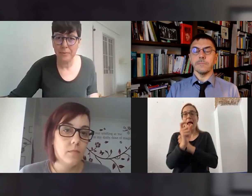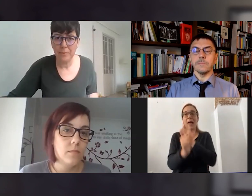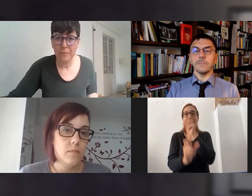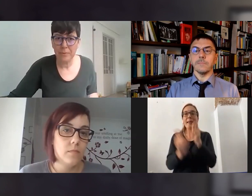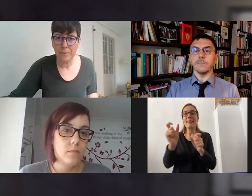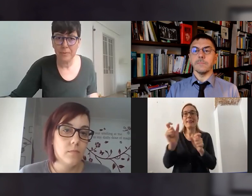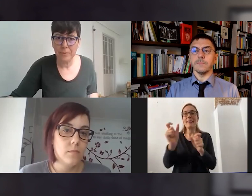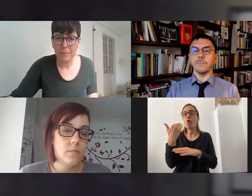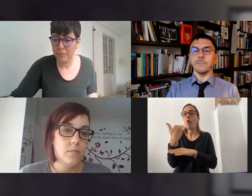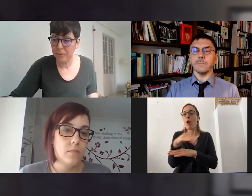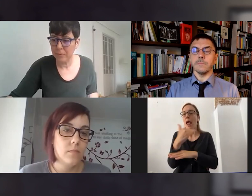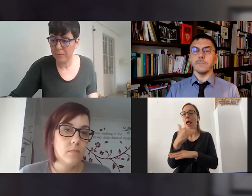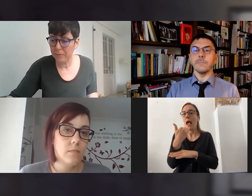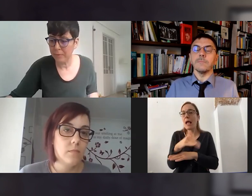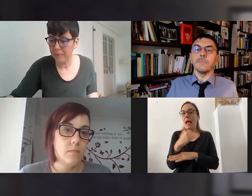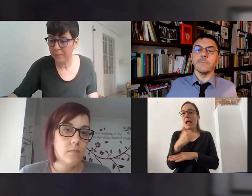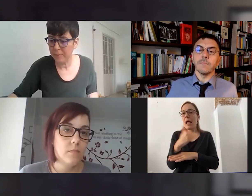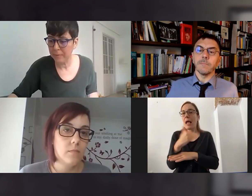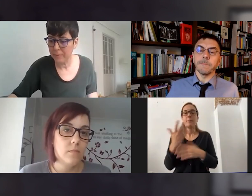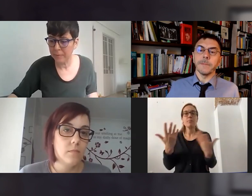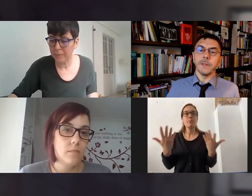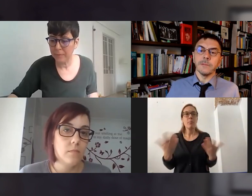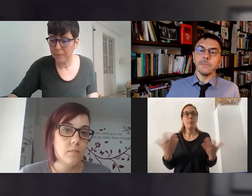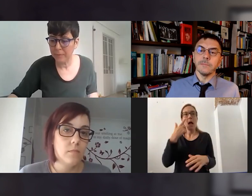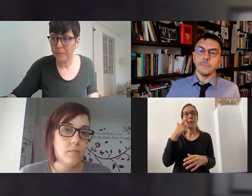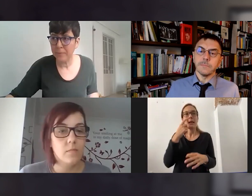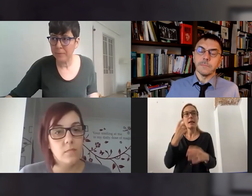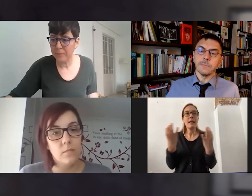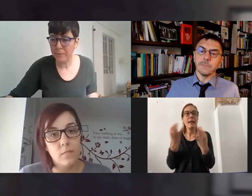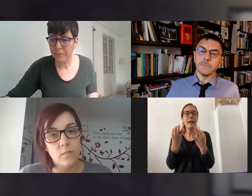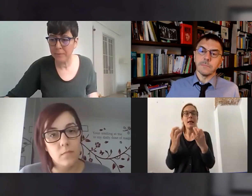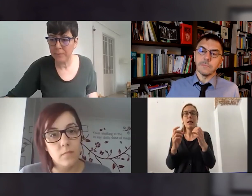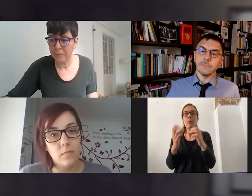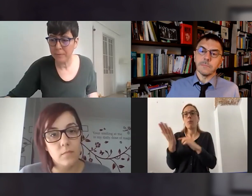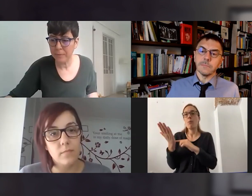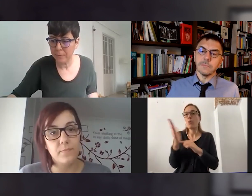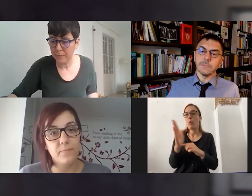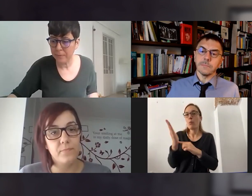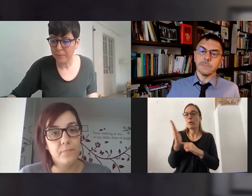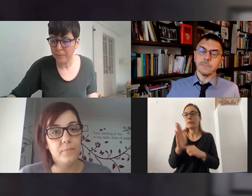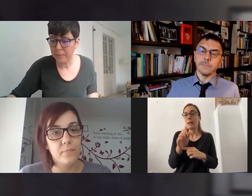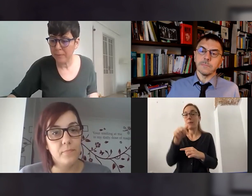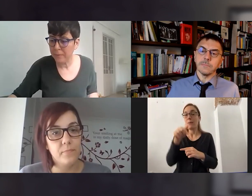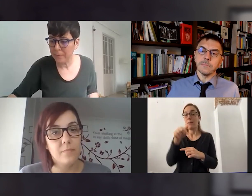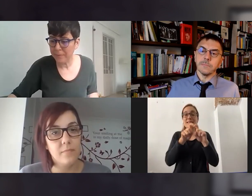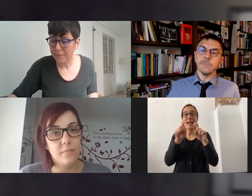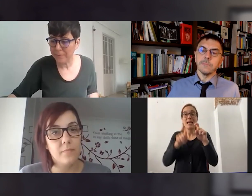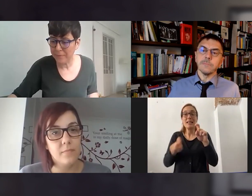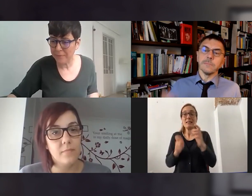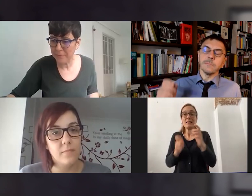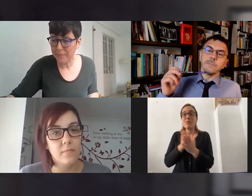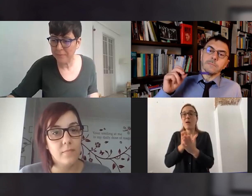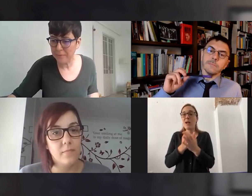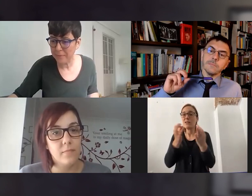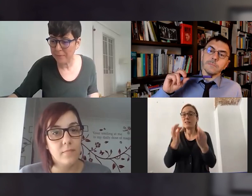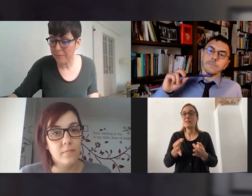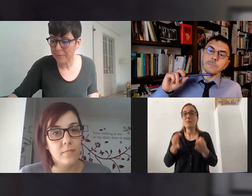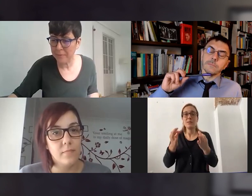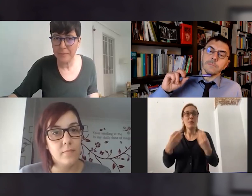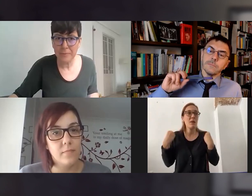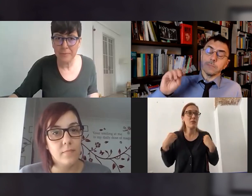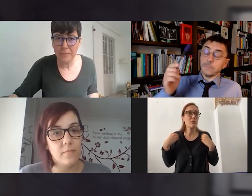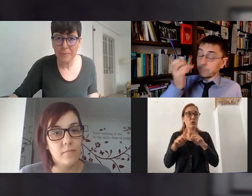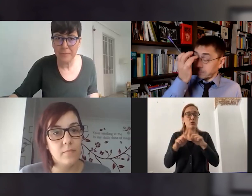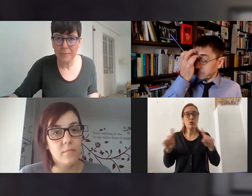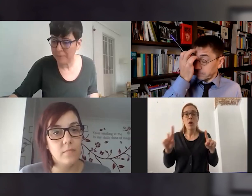y acompañarles para ver qué propuestas tenemos para salir y que no, esta crisis no la paguen los mismos de siempre. Porque vemos cómo en la Comunidad de